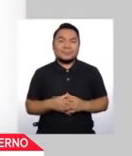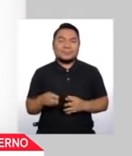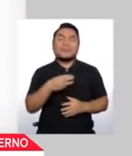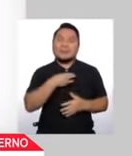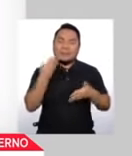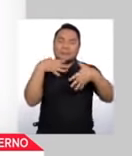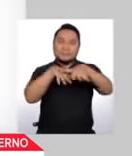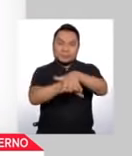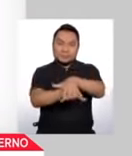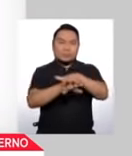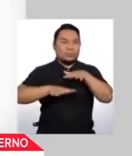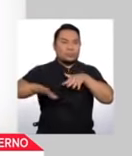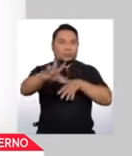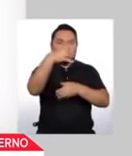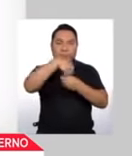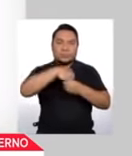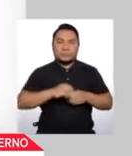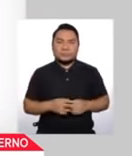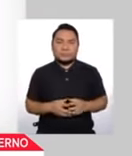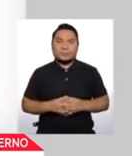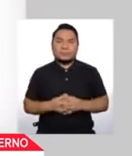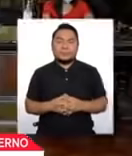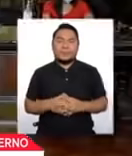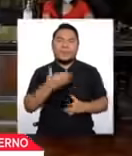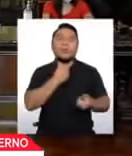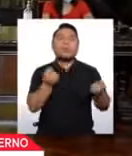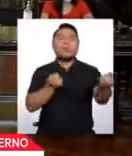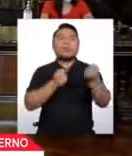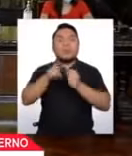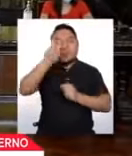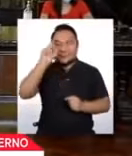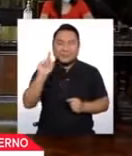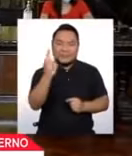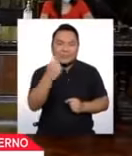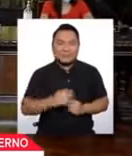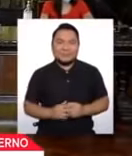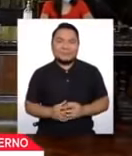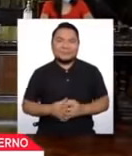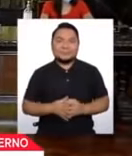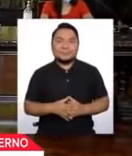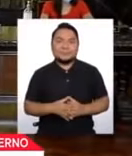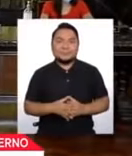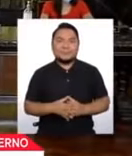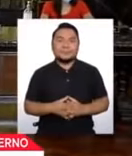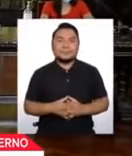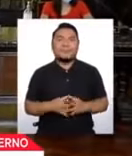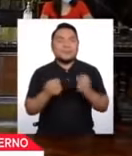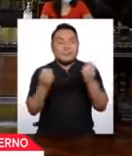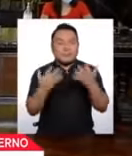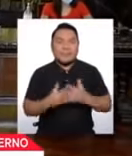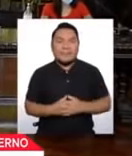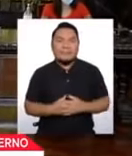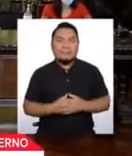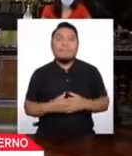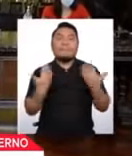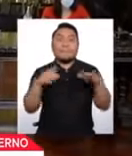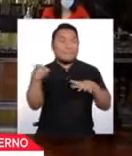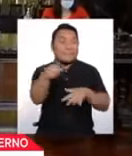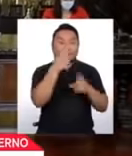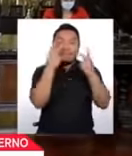Ministerio de Desarrollo e Inclusión Social. Gobierno del Perú. El Perú primero. Bien, como